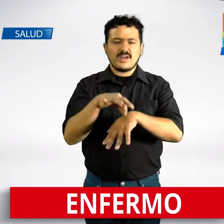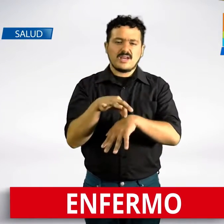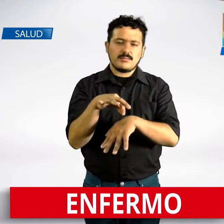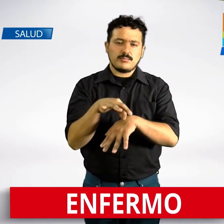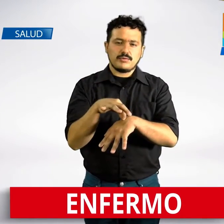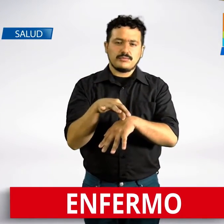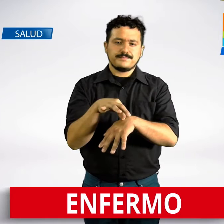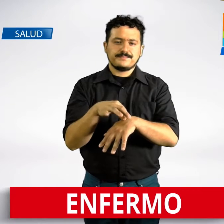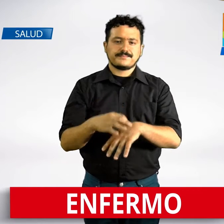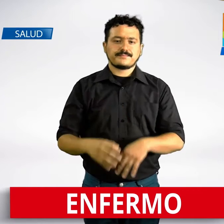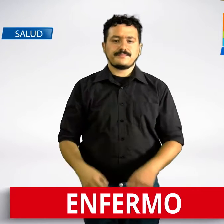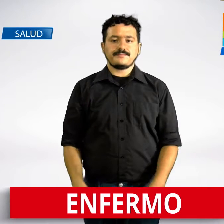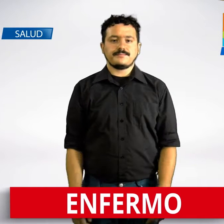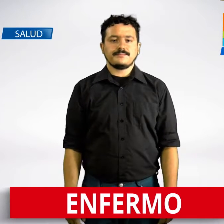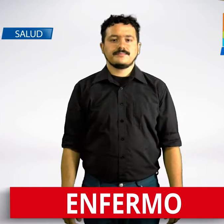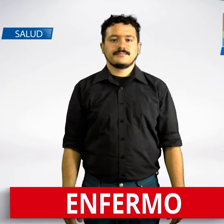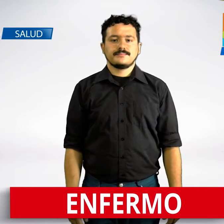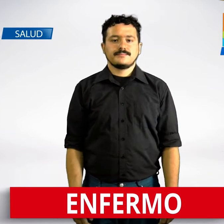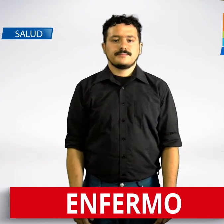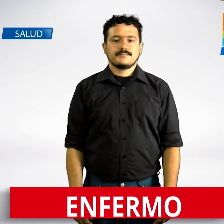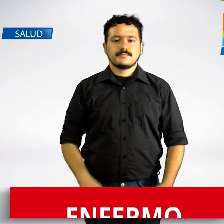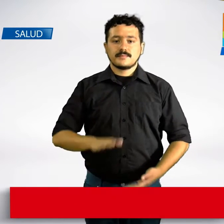Enfermo.